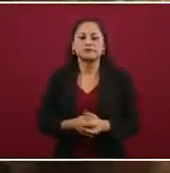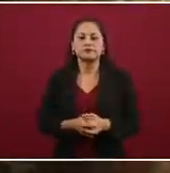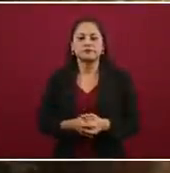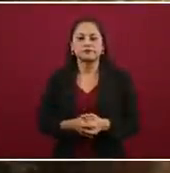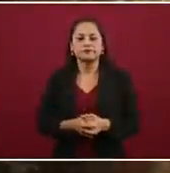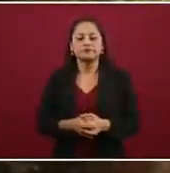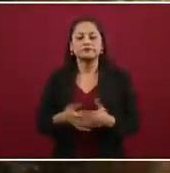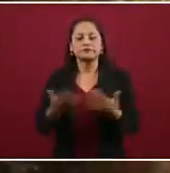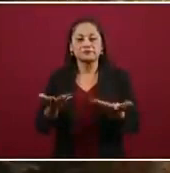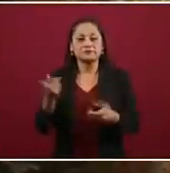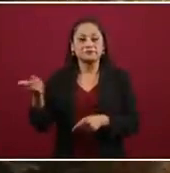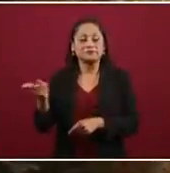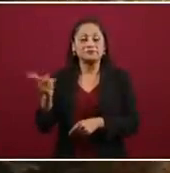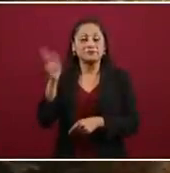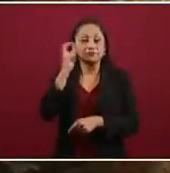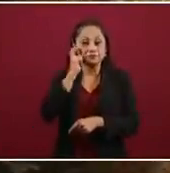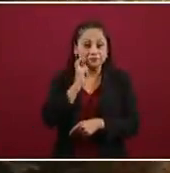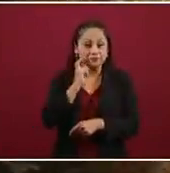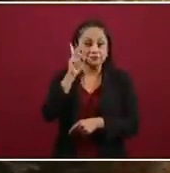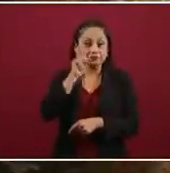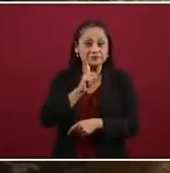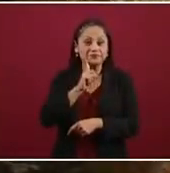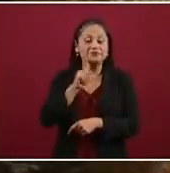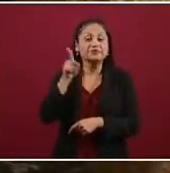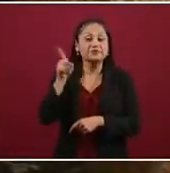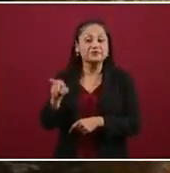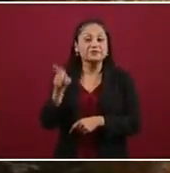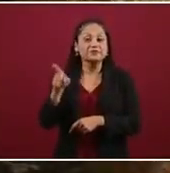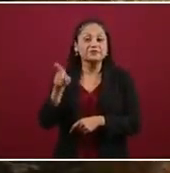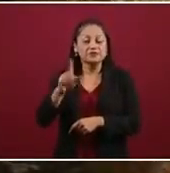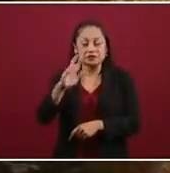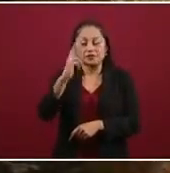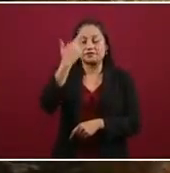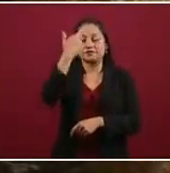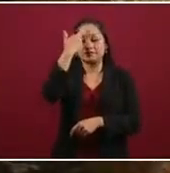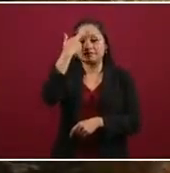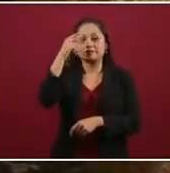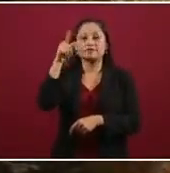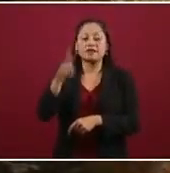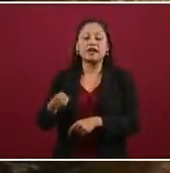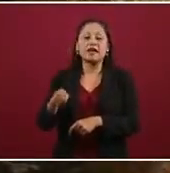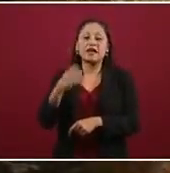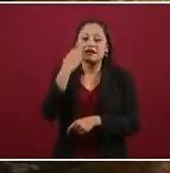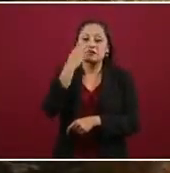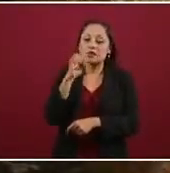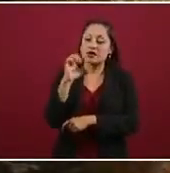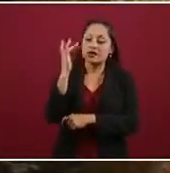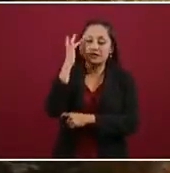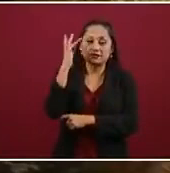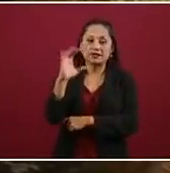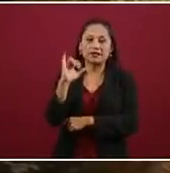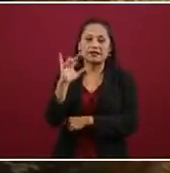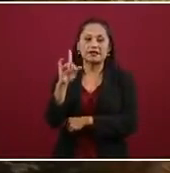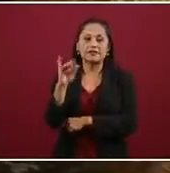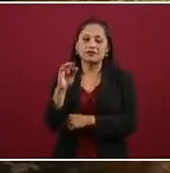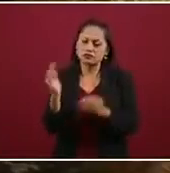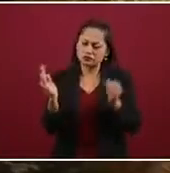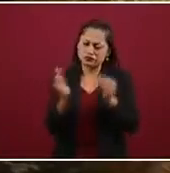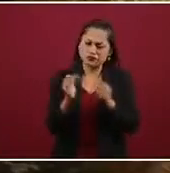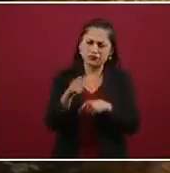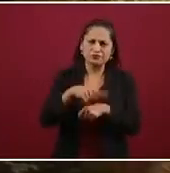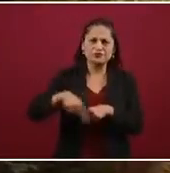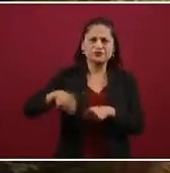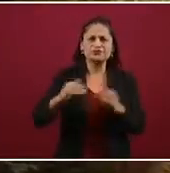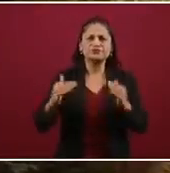Ahí tienen ustedes a Leona Vicario, su monumento está muy, muy cerca del antiguo colegio de San Ildefonso, a unos pasos de donde nos encontramos nosotros aquí